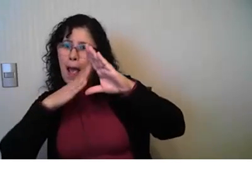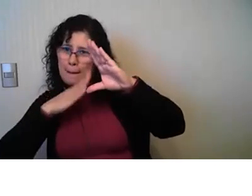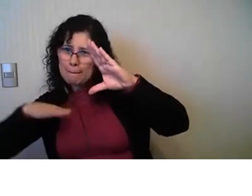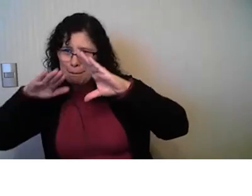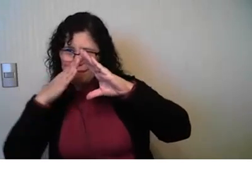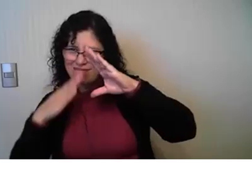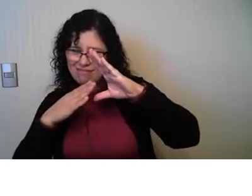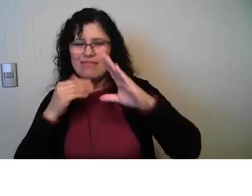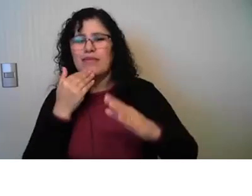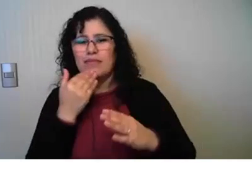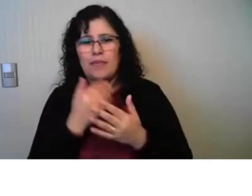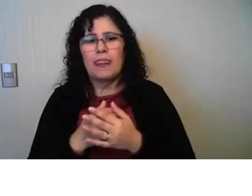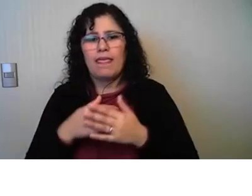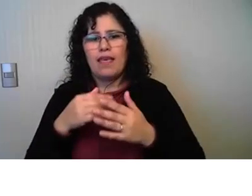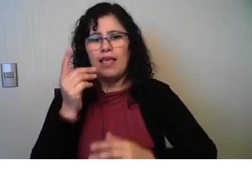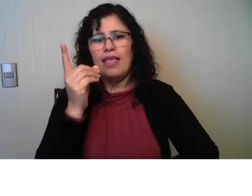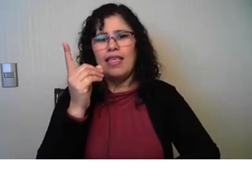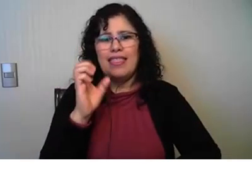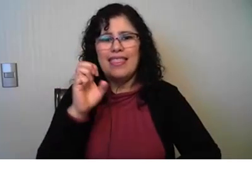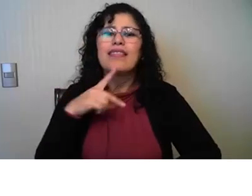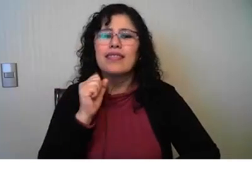núcleos: dentado, los interpósitos,